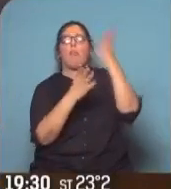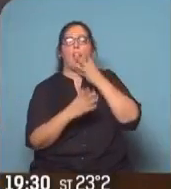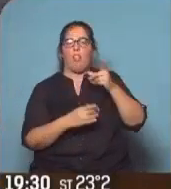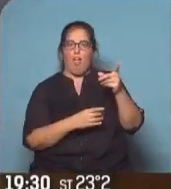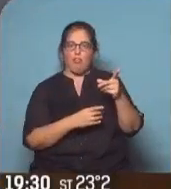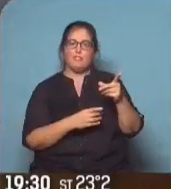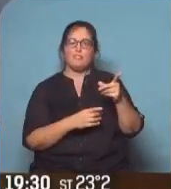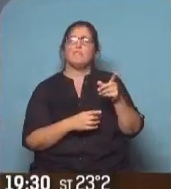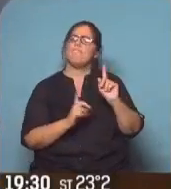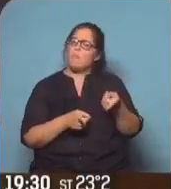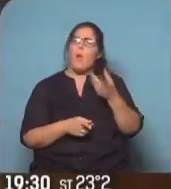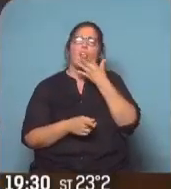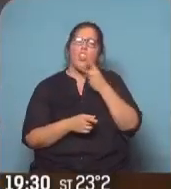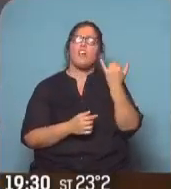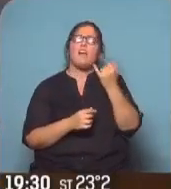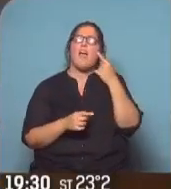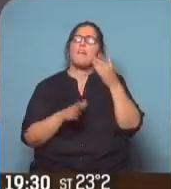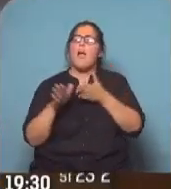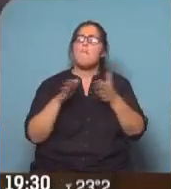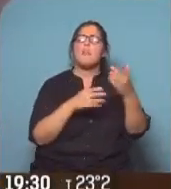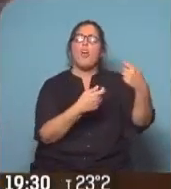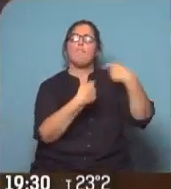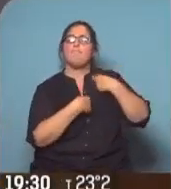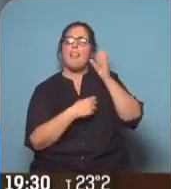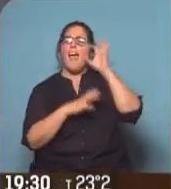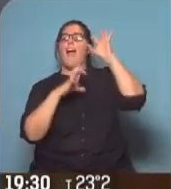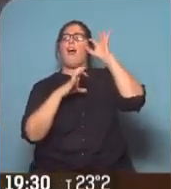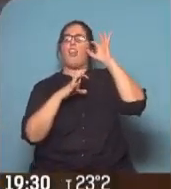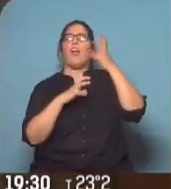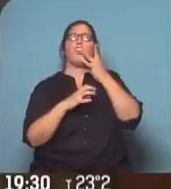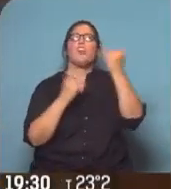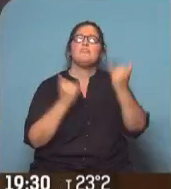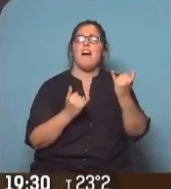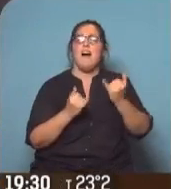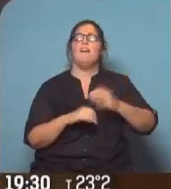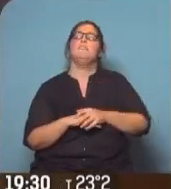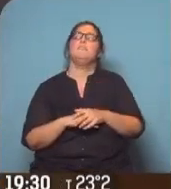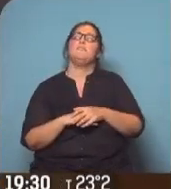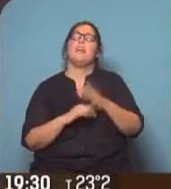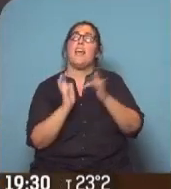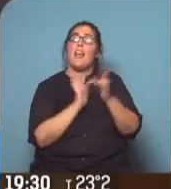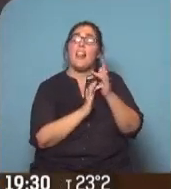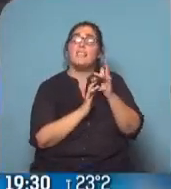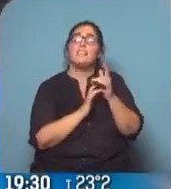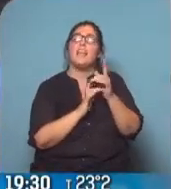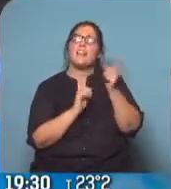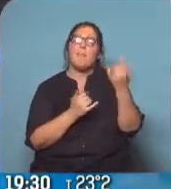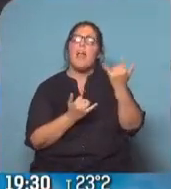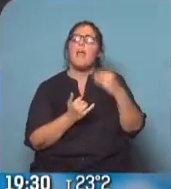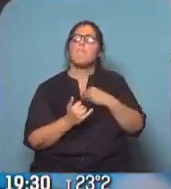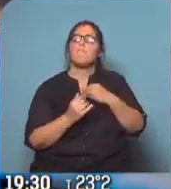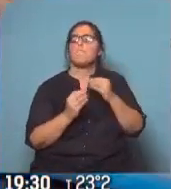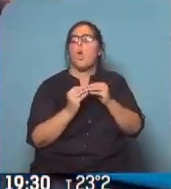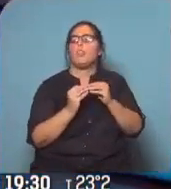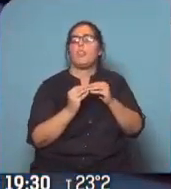dios tiene sus caminos para hacernos recordar que dios existe y que dios y que la iglesia tiene tiene un porqué por ejemplo